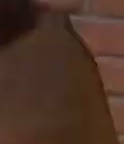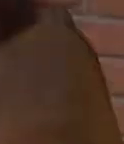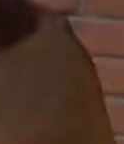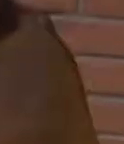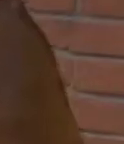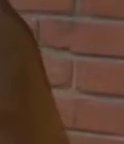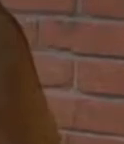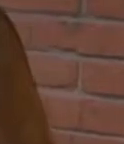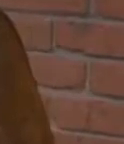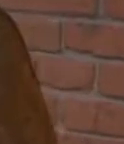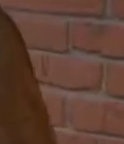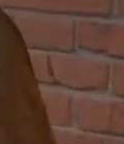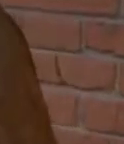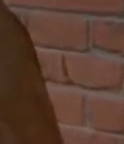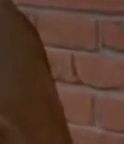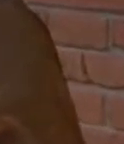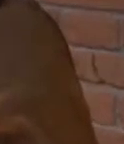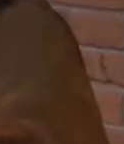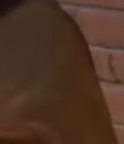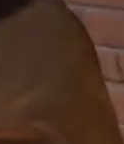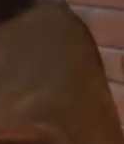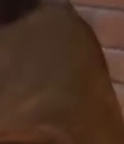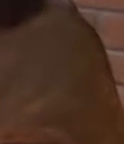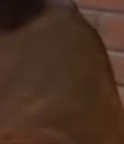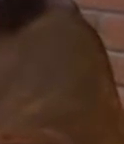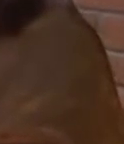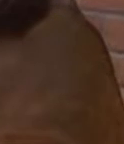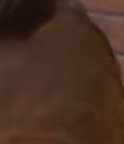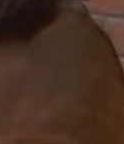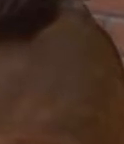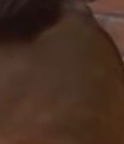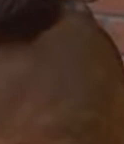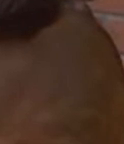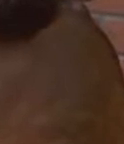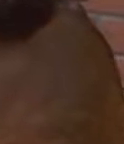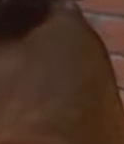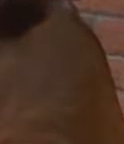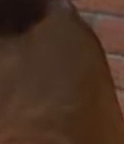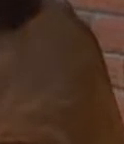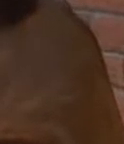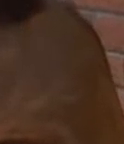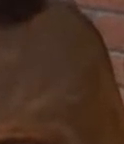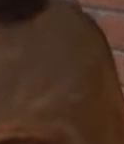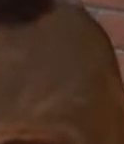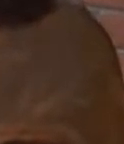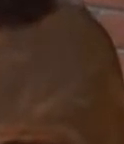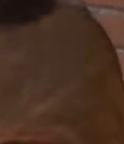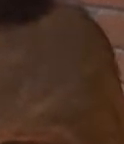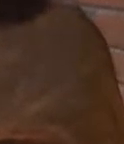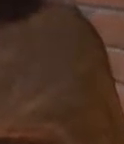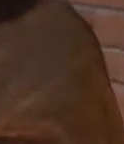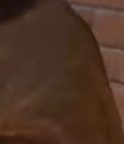yo diría que los últimos verdad son y en especial un apellido es el que tiene solamente interés